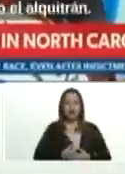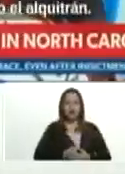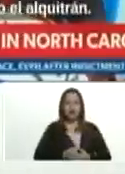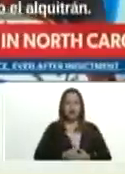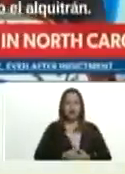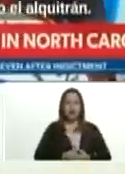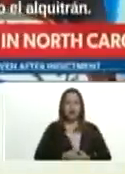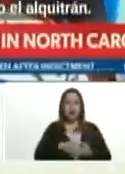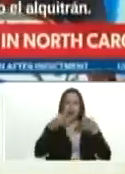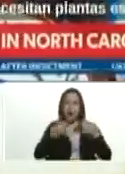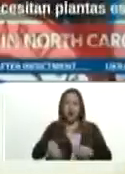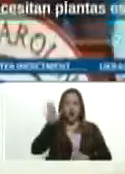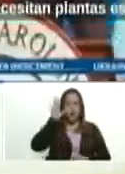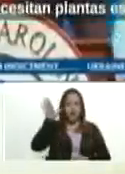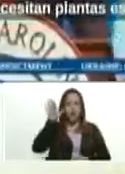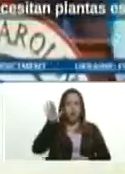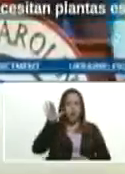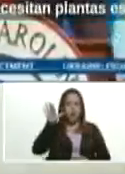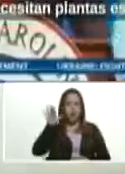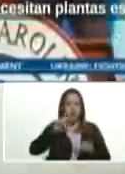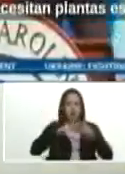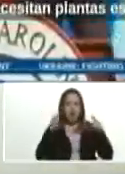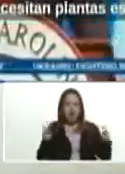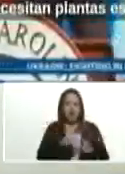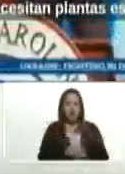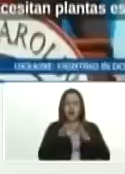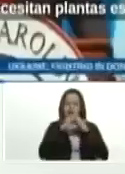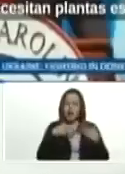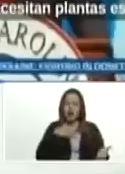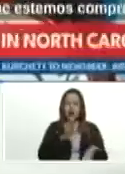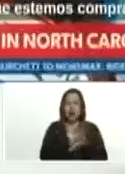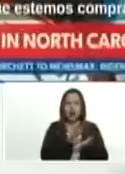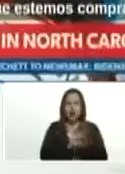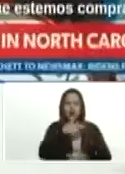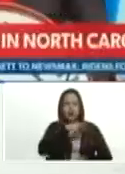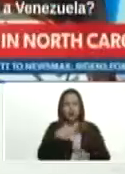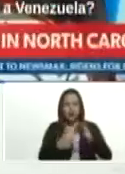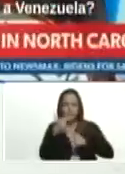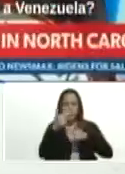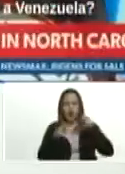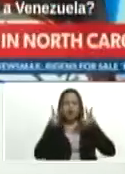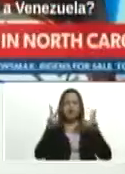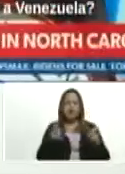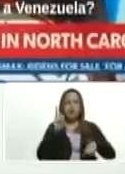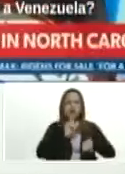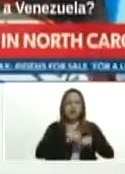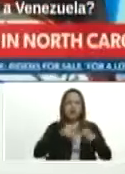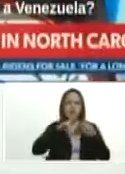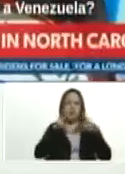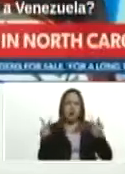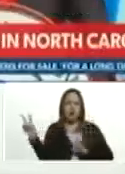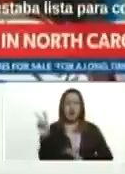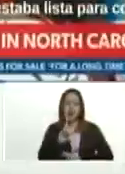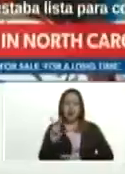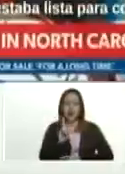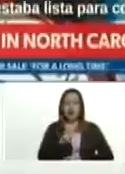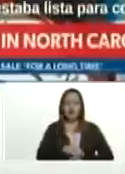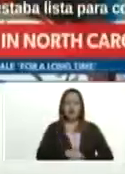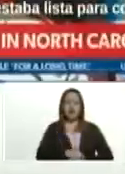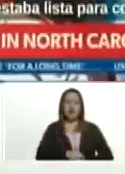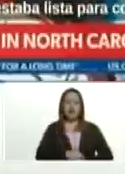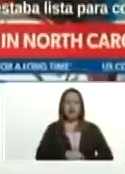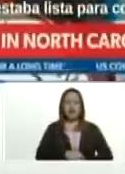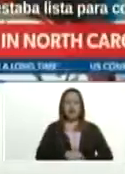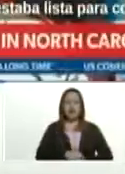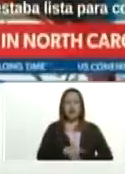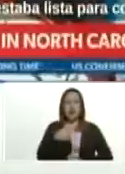Será un futuro de prosperidad. Prosperidad. Vamos a construir una nueva prosperidad para Venezuela.